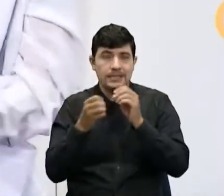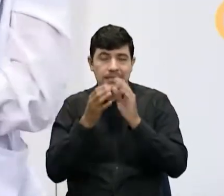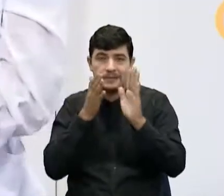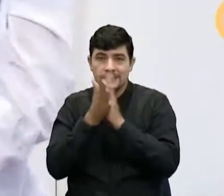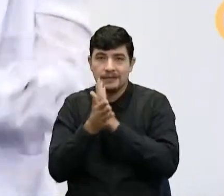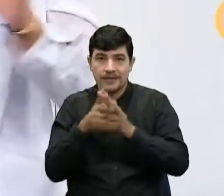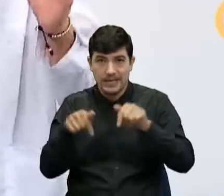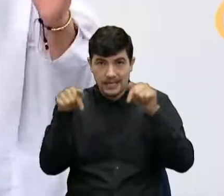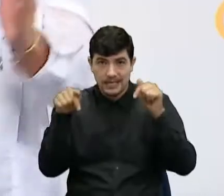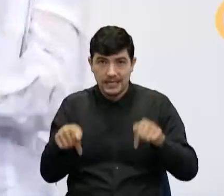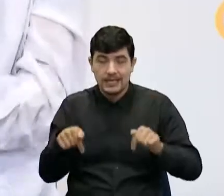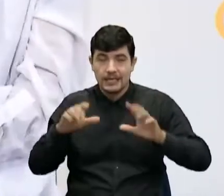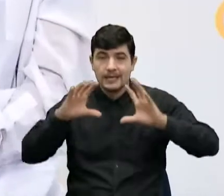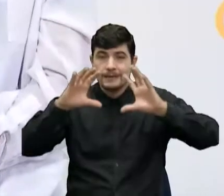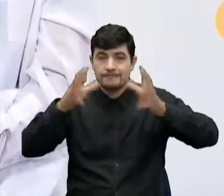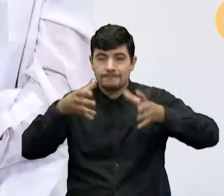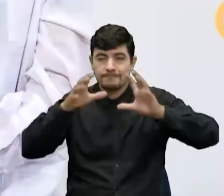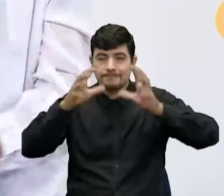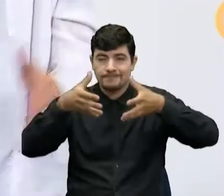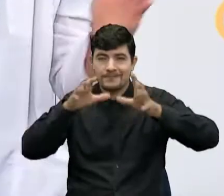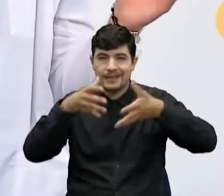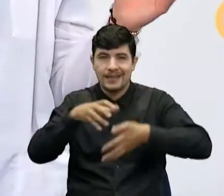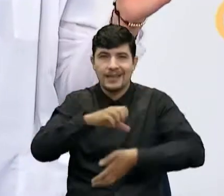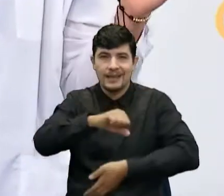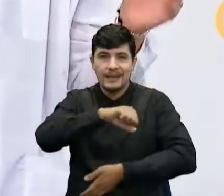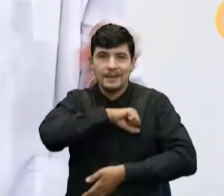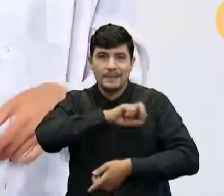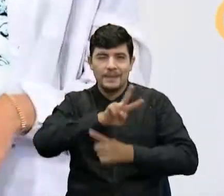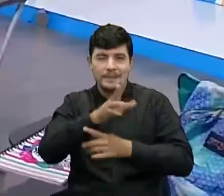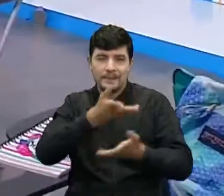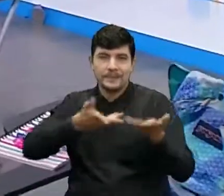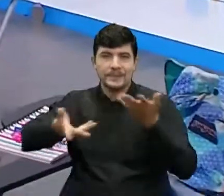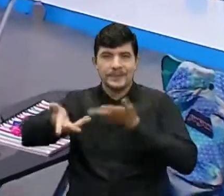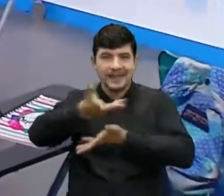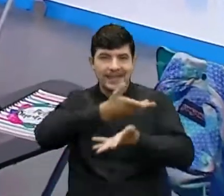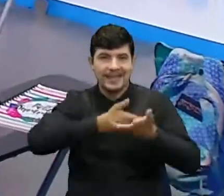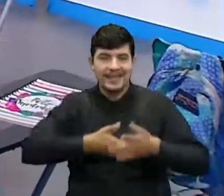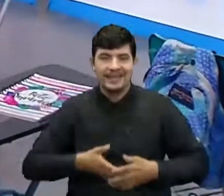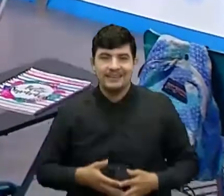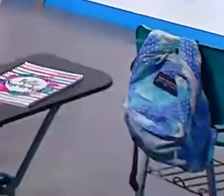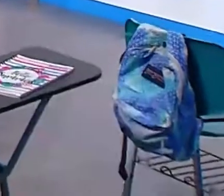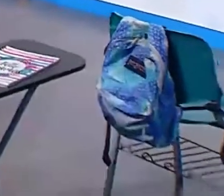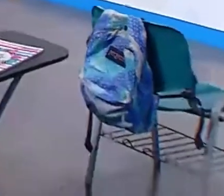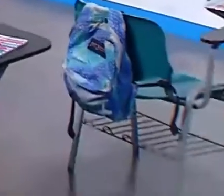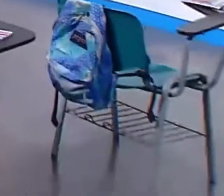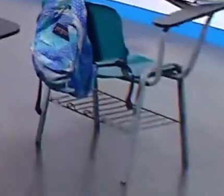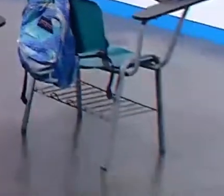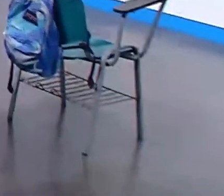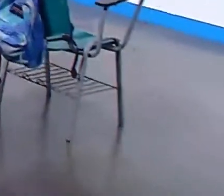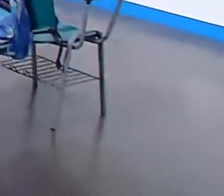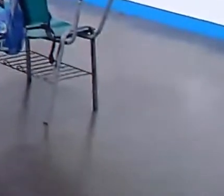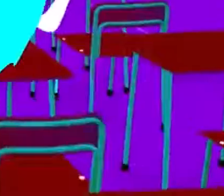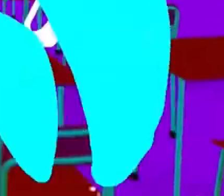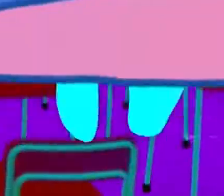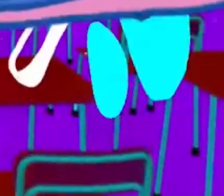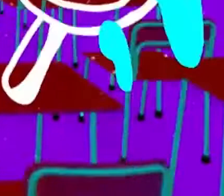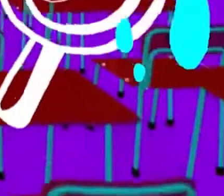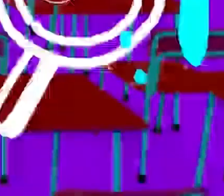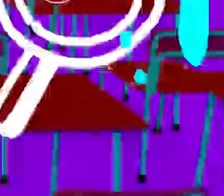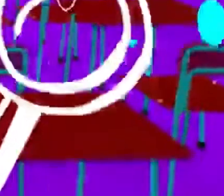continuar Con Mr. Fran Y este parche de ciencias naturales Que se llama Mi clase Mi parche Ya volvemos